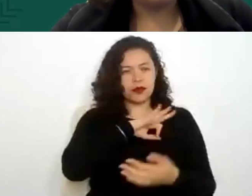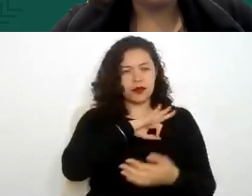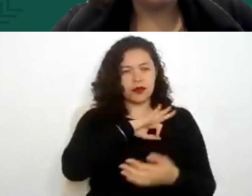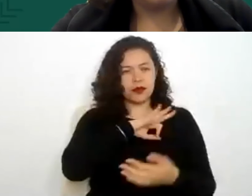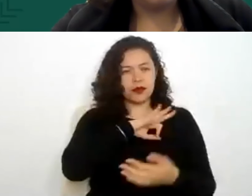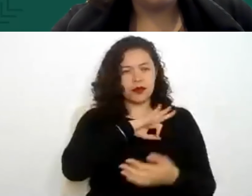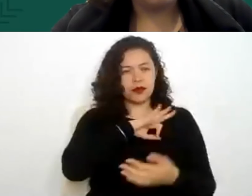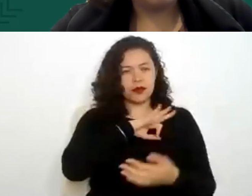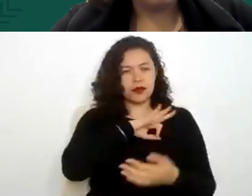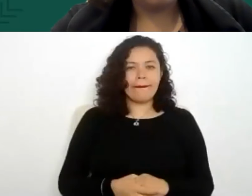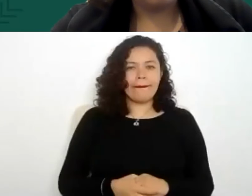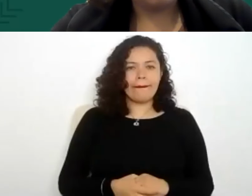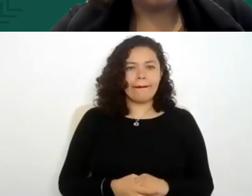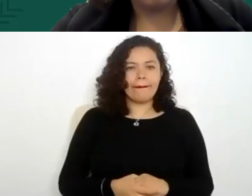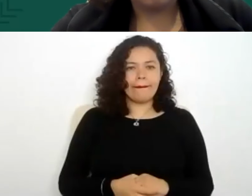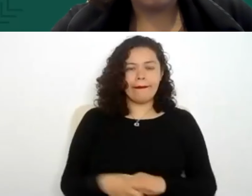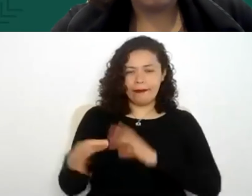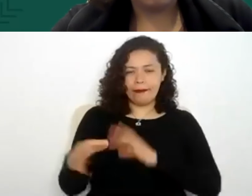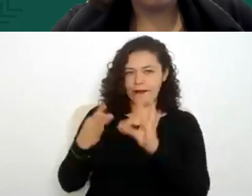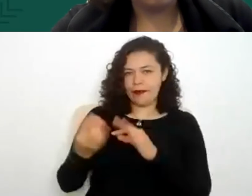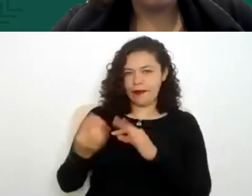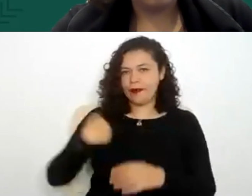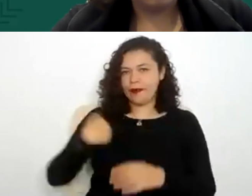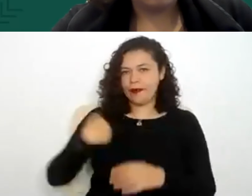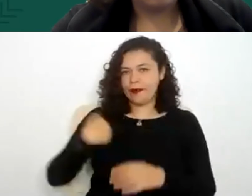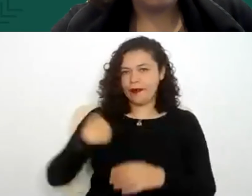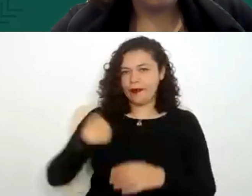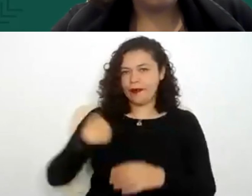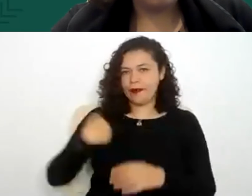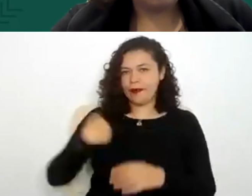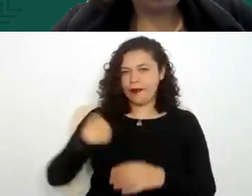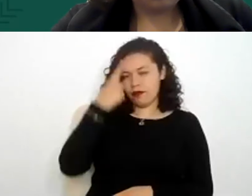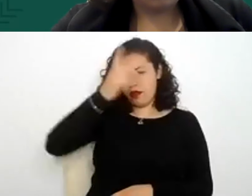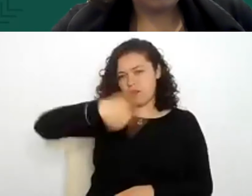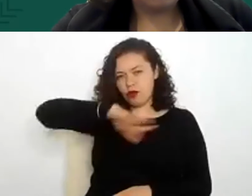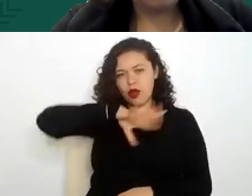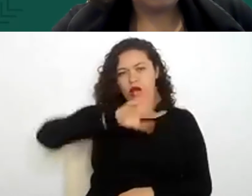Perfecto. Es más, les voy a buscar el link para que lo busquen y lo vean.